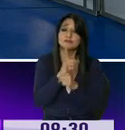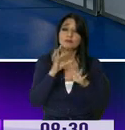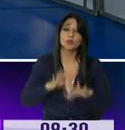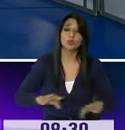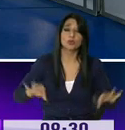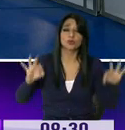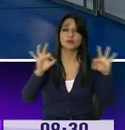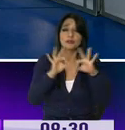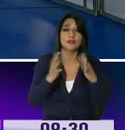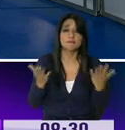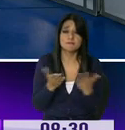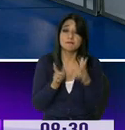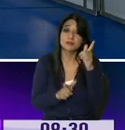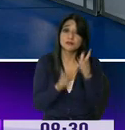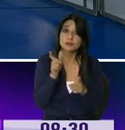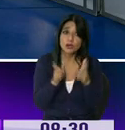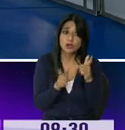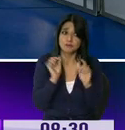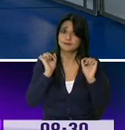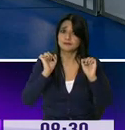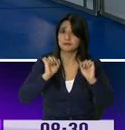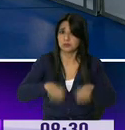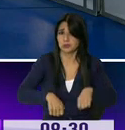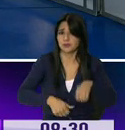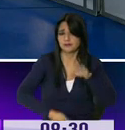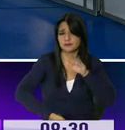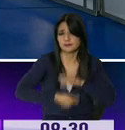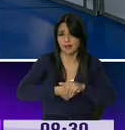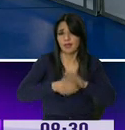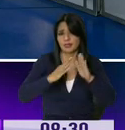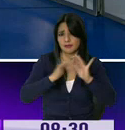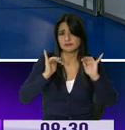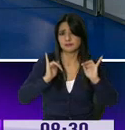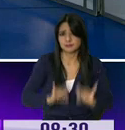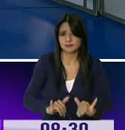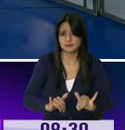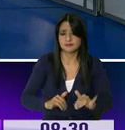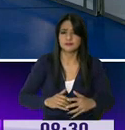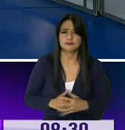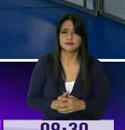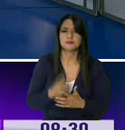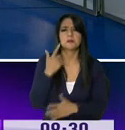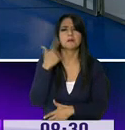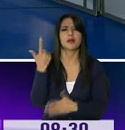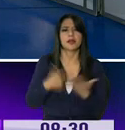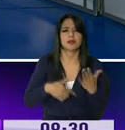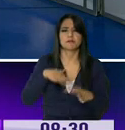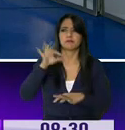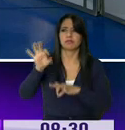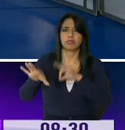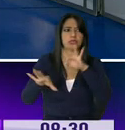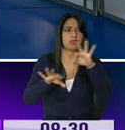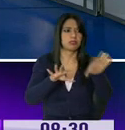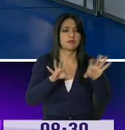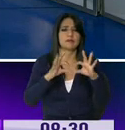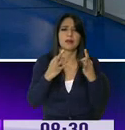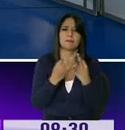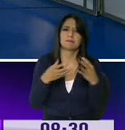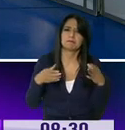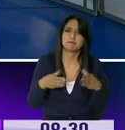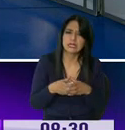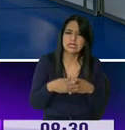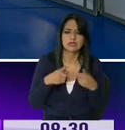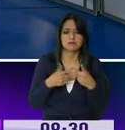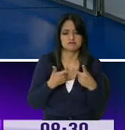que toda la gente que tiene la posibilidad debe quedarse en casa precisamente para evitar contagiar a su propia familia,